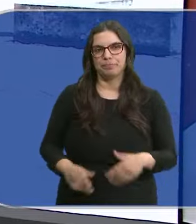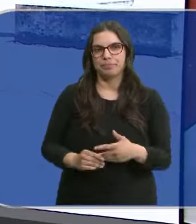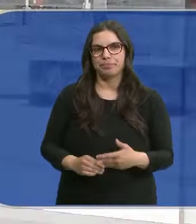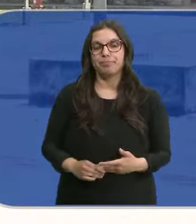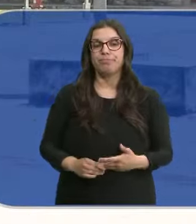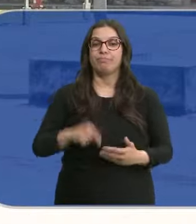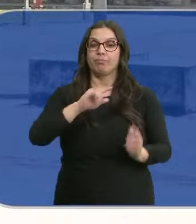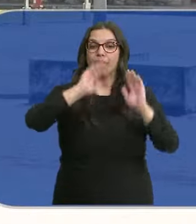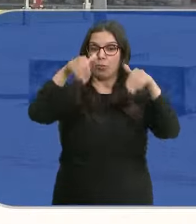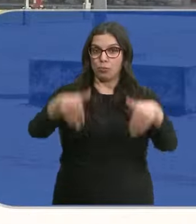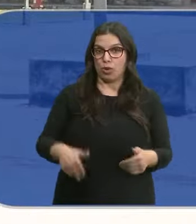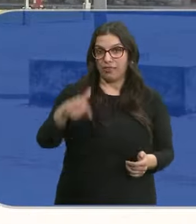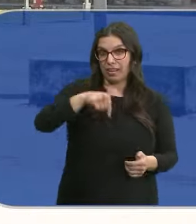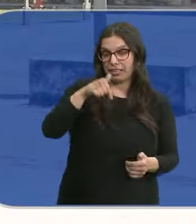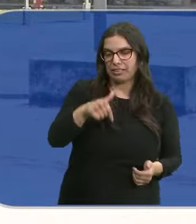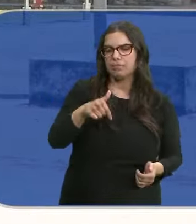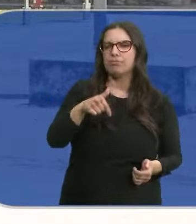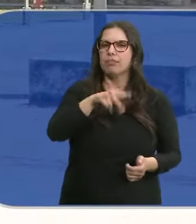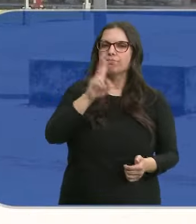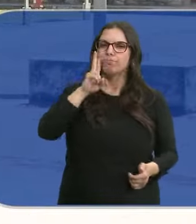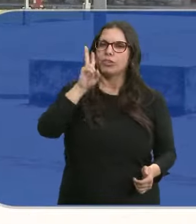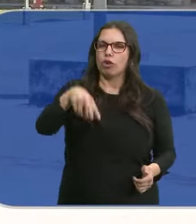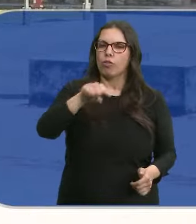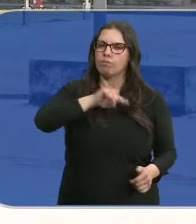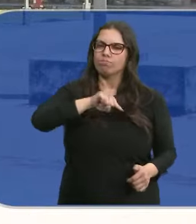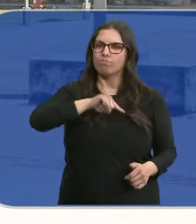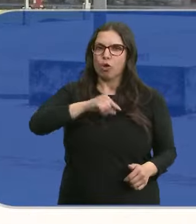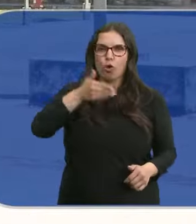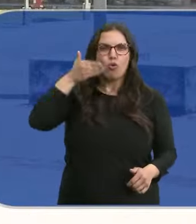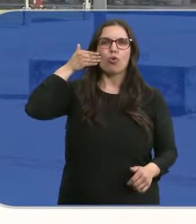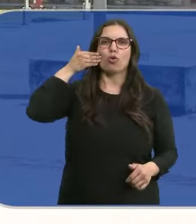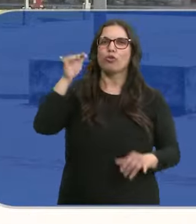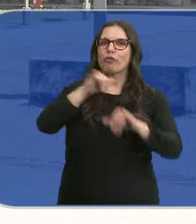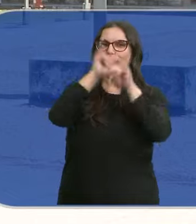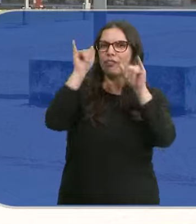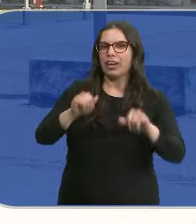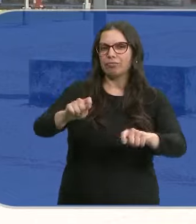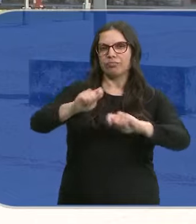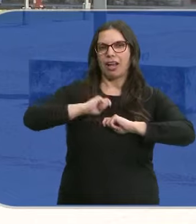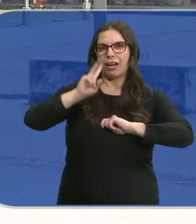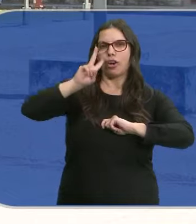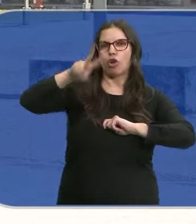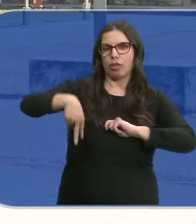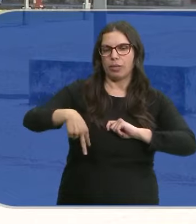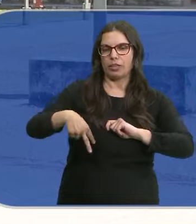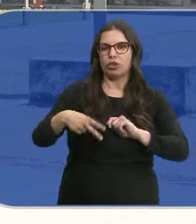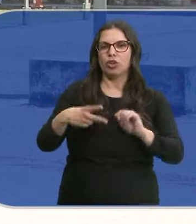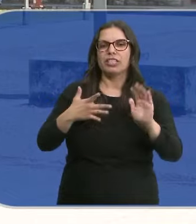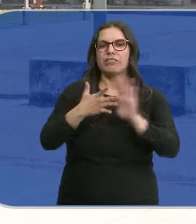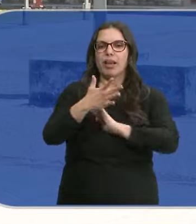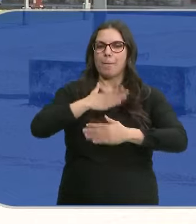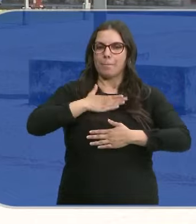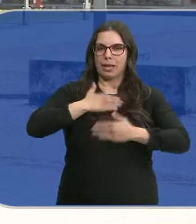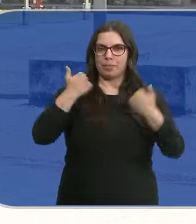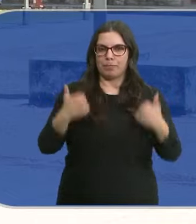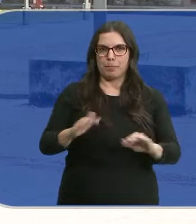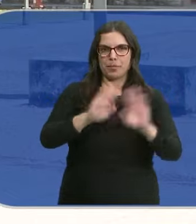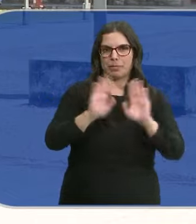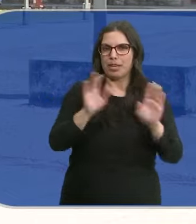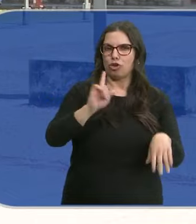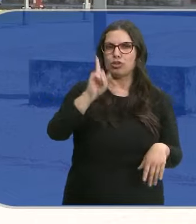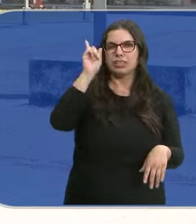Y en su regreso, Joan Manuel Serrat ha reconocido sentirse muy orgulloso y feliz de recibir este reconocimiento que dice no es solo para él, sino